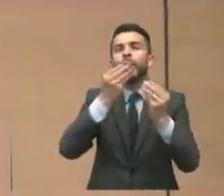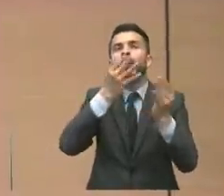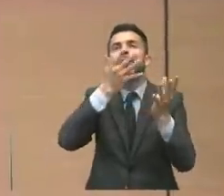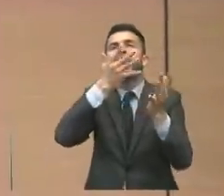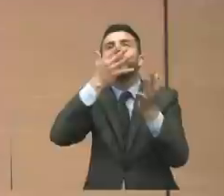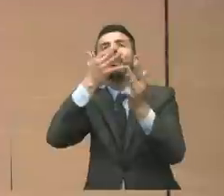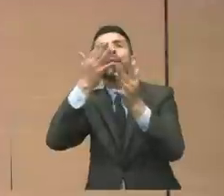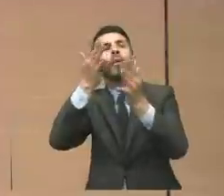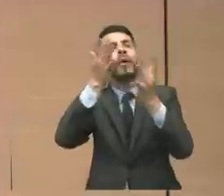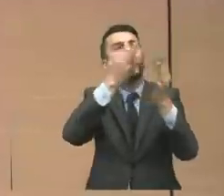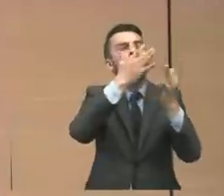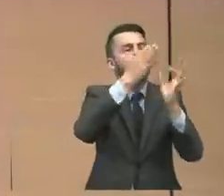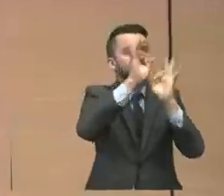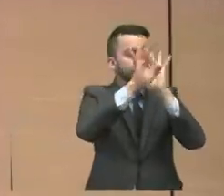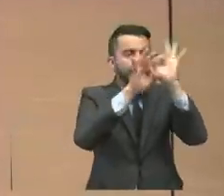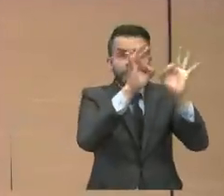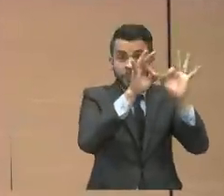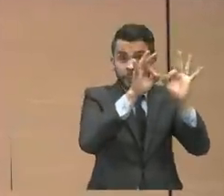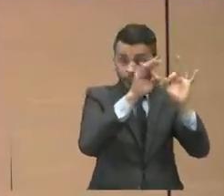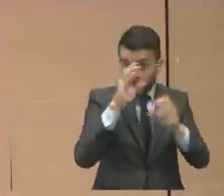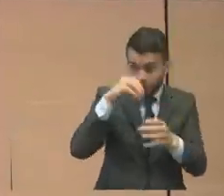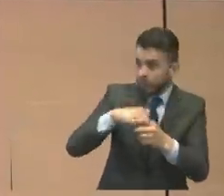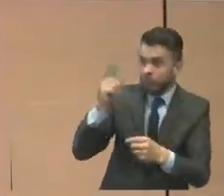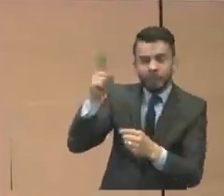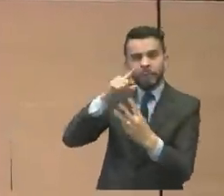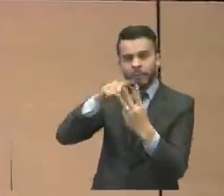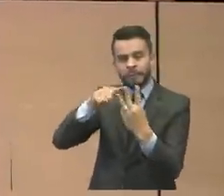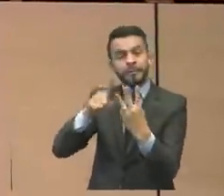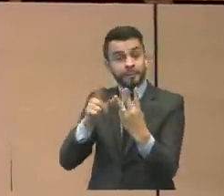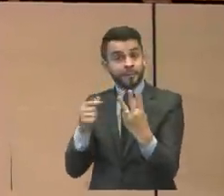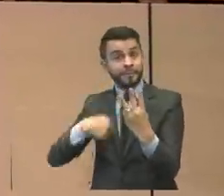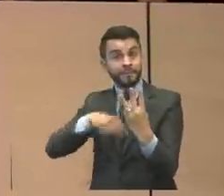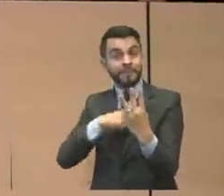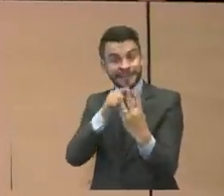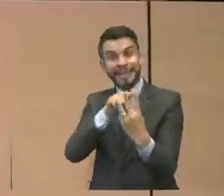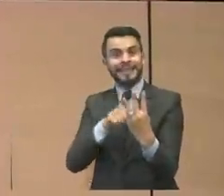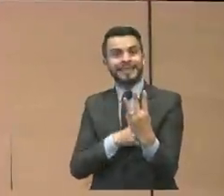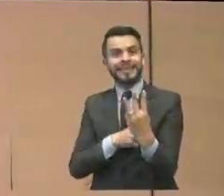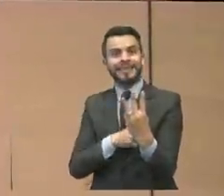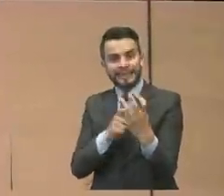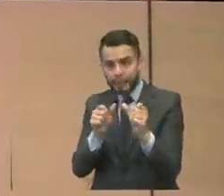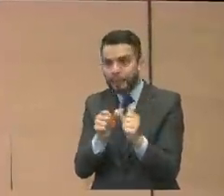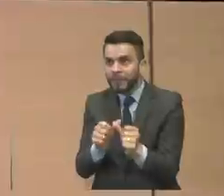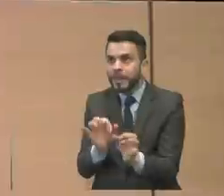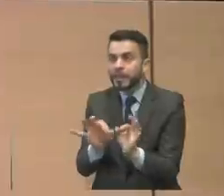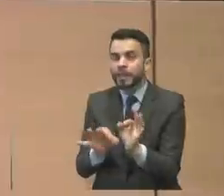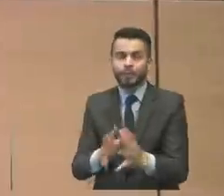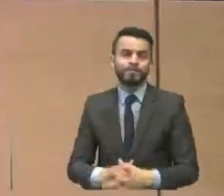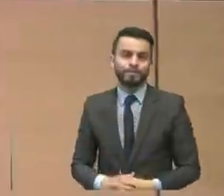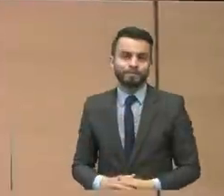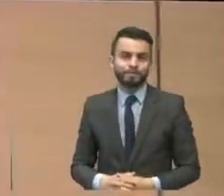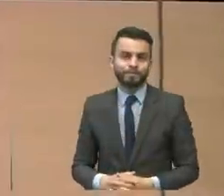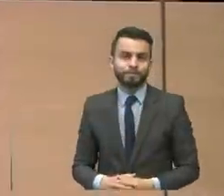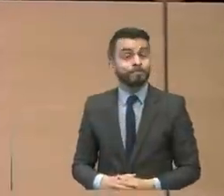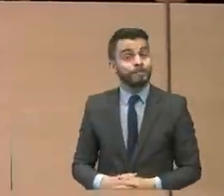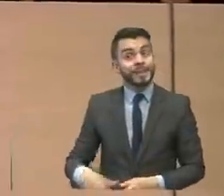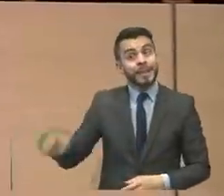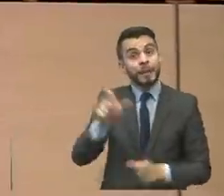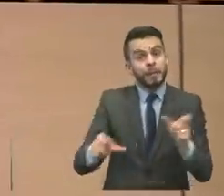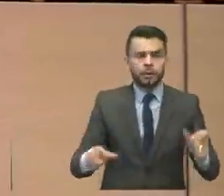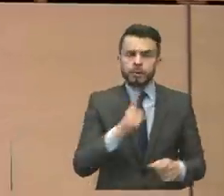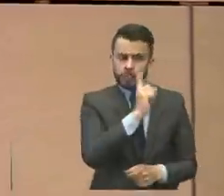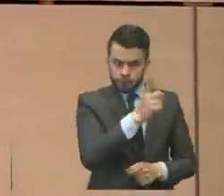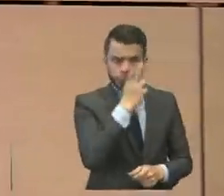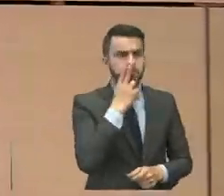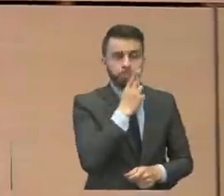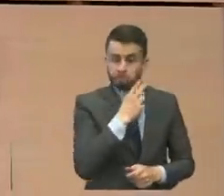opciones, ¿sí? En cualquiera de las opciones, íbamos a hacer un sistema de drenaje sostenible. De manera que cumplimos con este, cuidamos el artolado